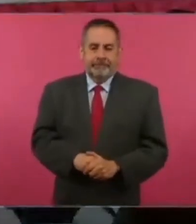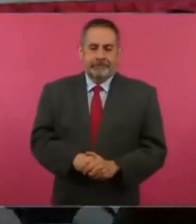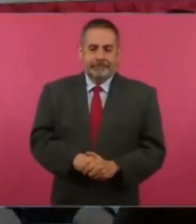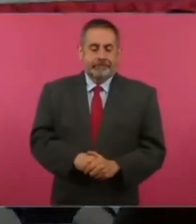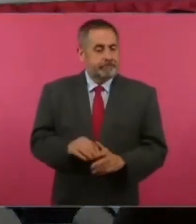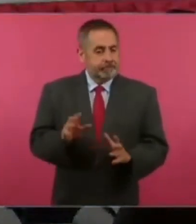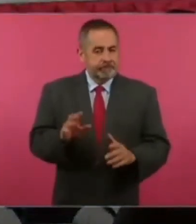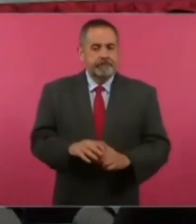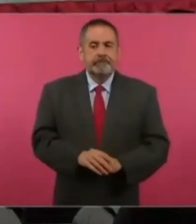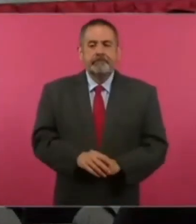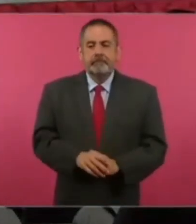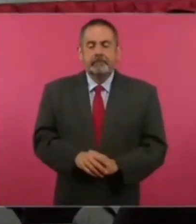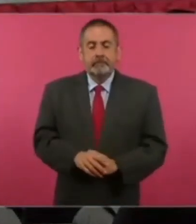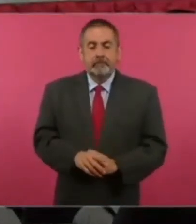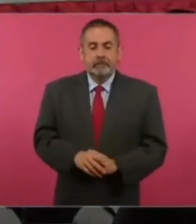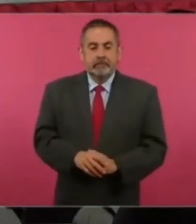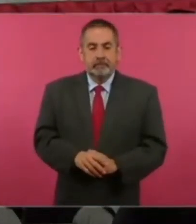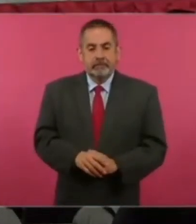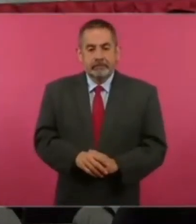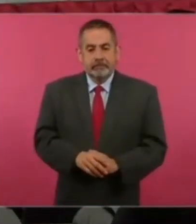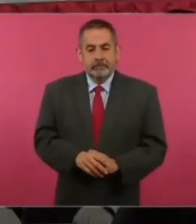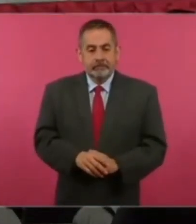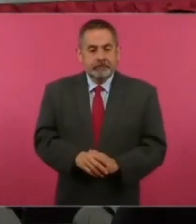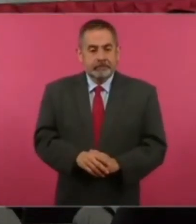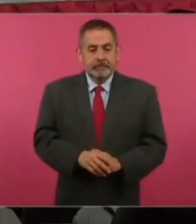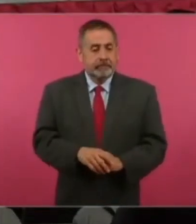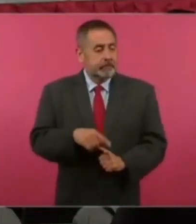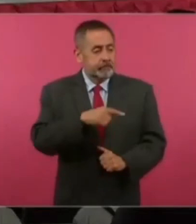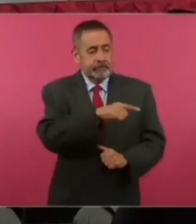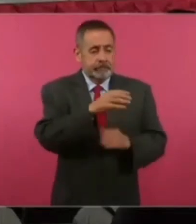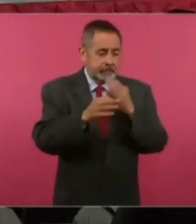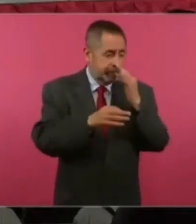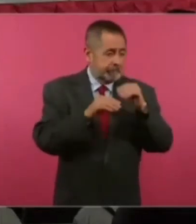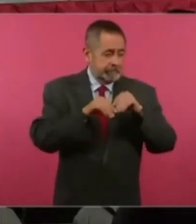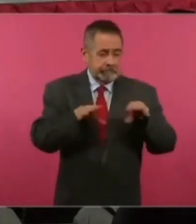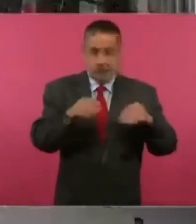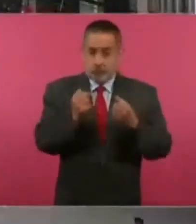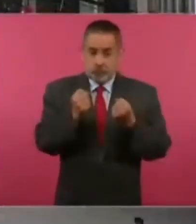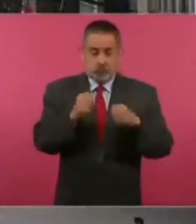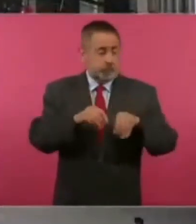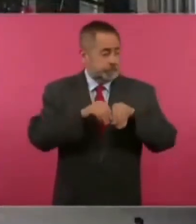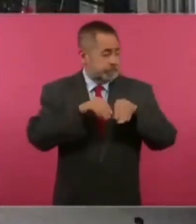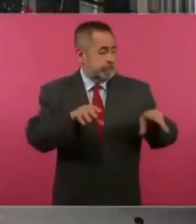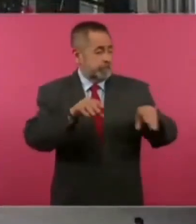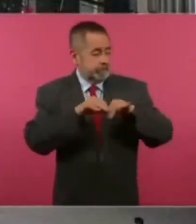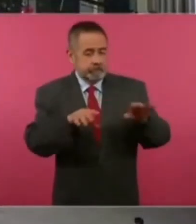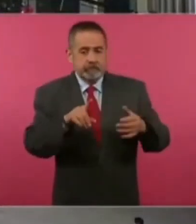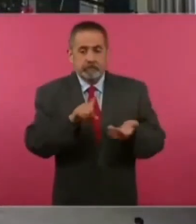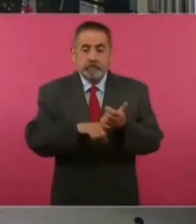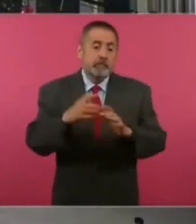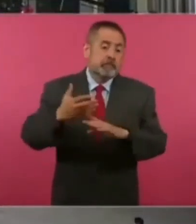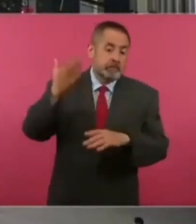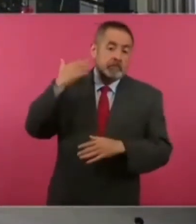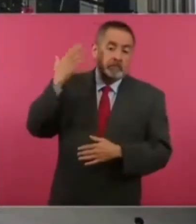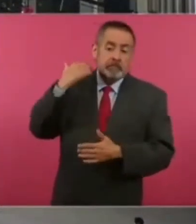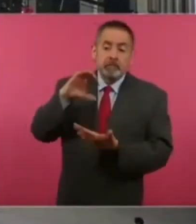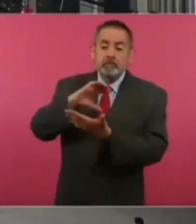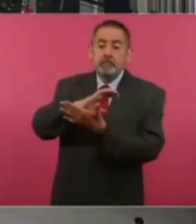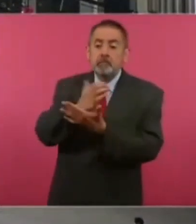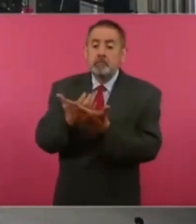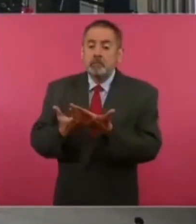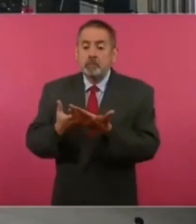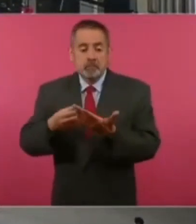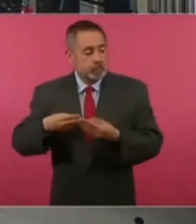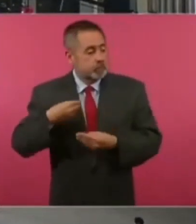Pero todos los medios más influyentes tenían contratos en el gobierno